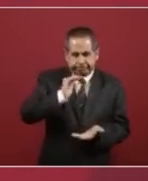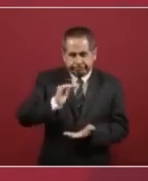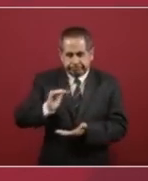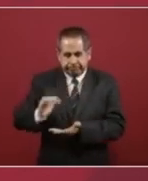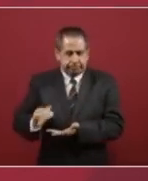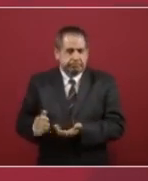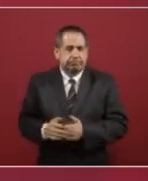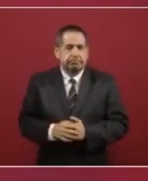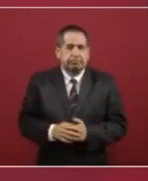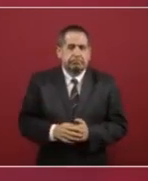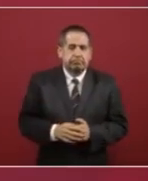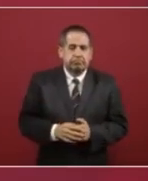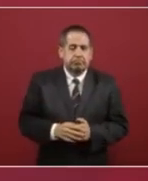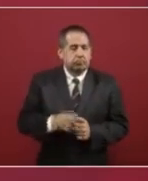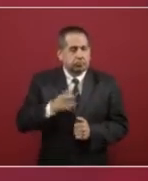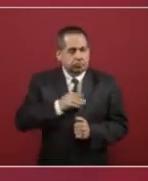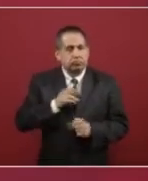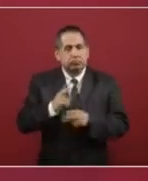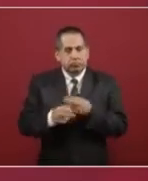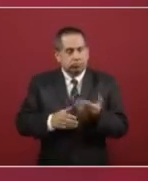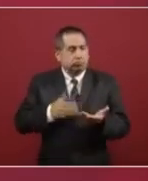que voy a estar asistiendo,